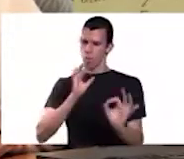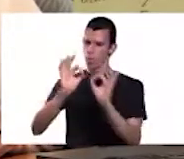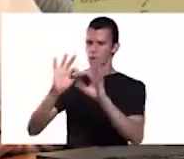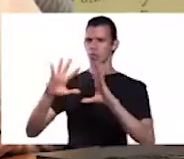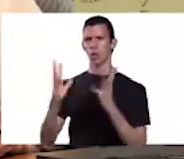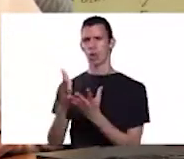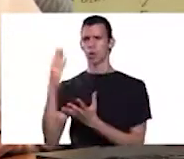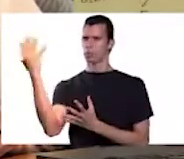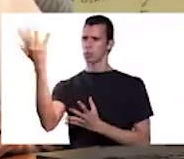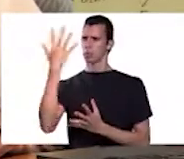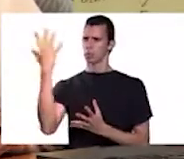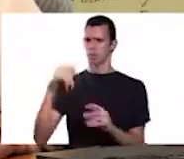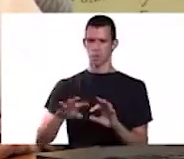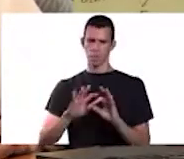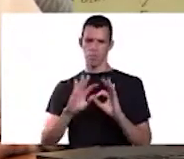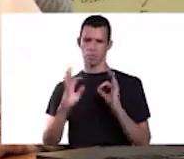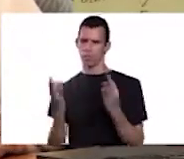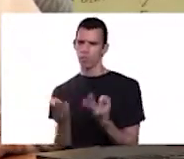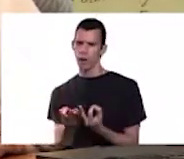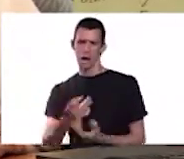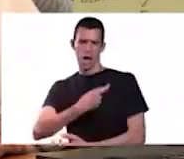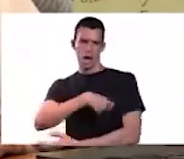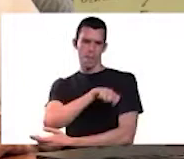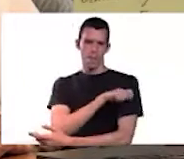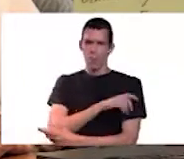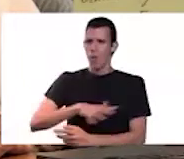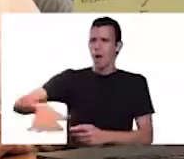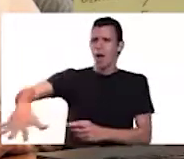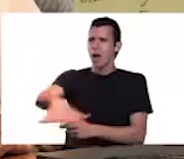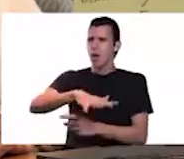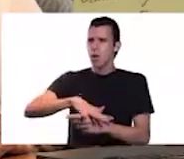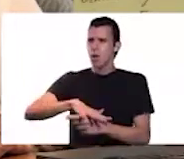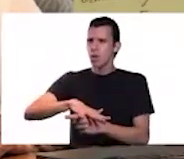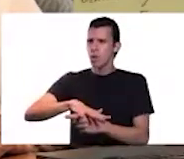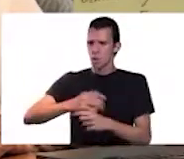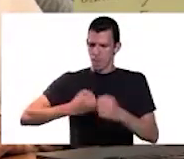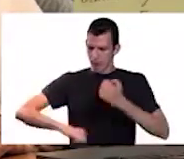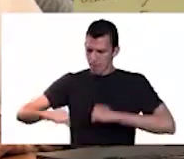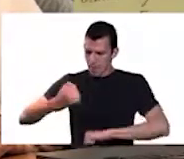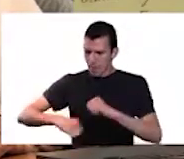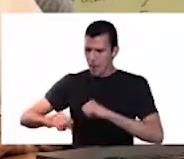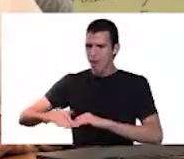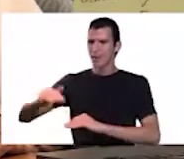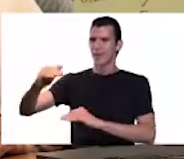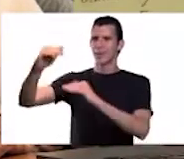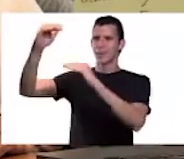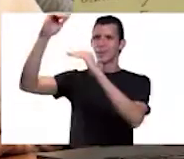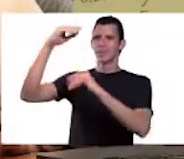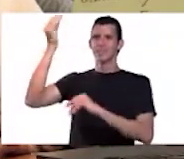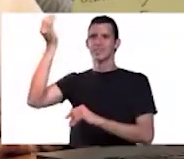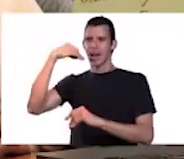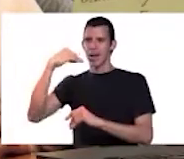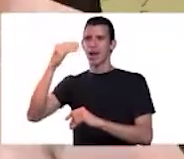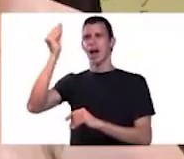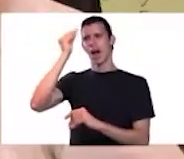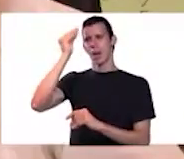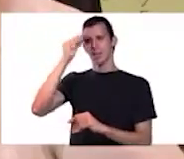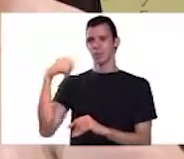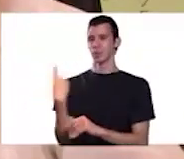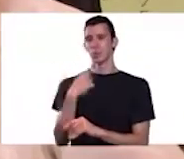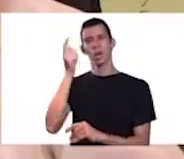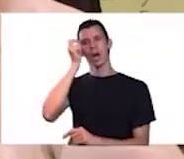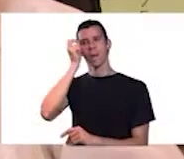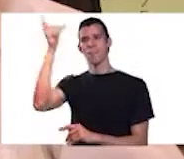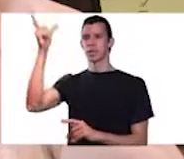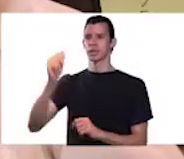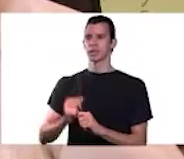nuestra población, que nuestros hijos, que nuestra descendencia pueda ver lo que hemos visto